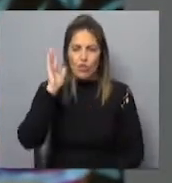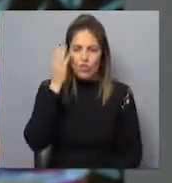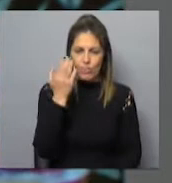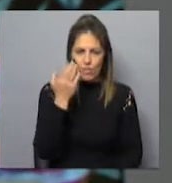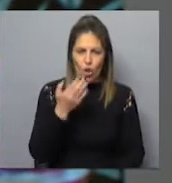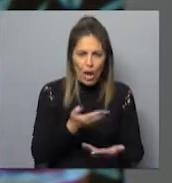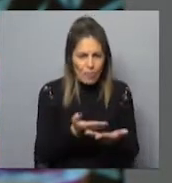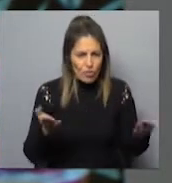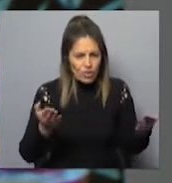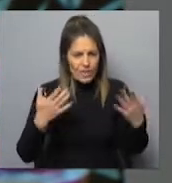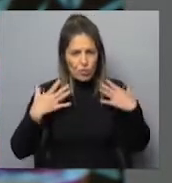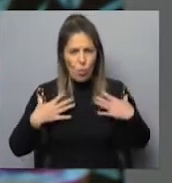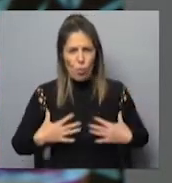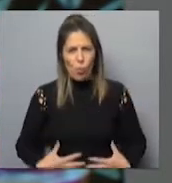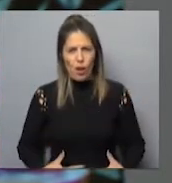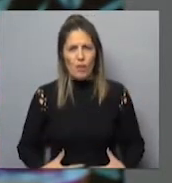mostrar esos cuerpos